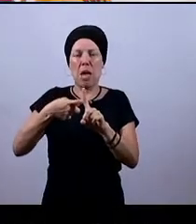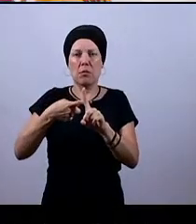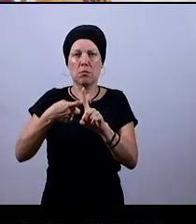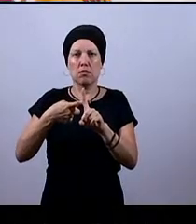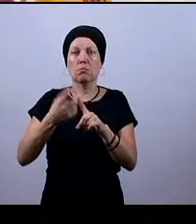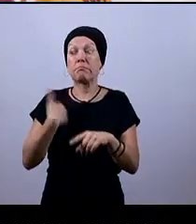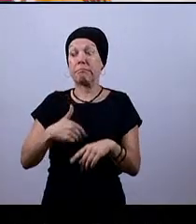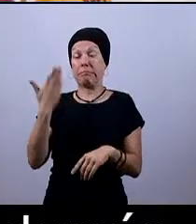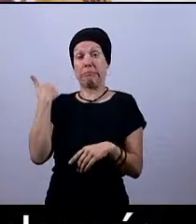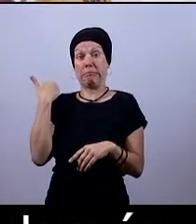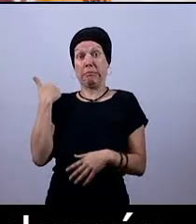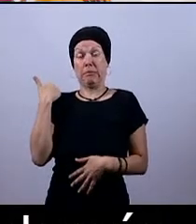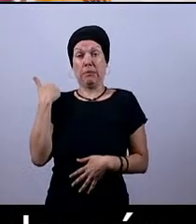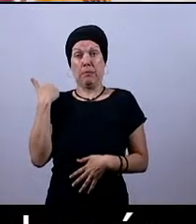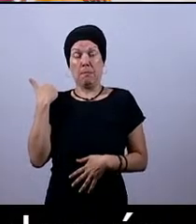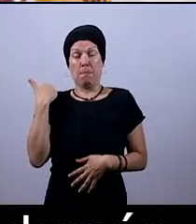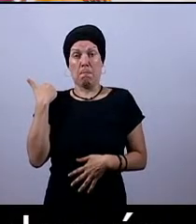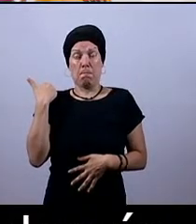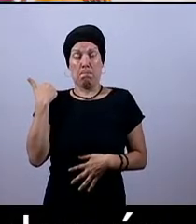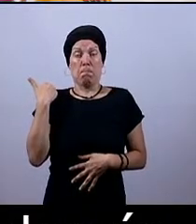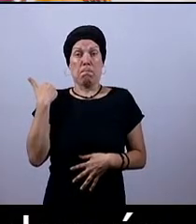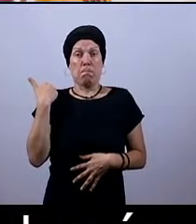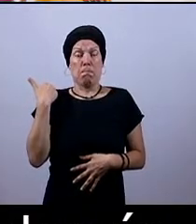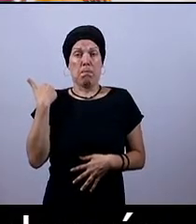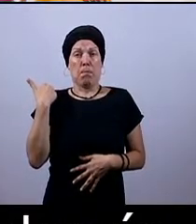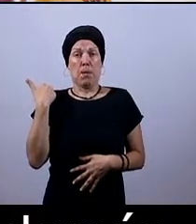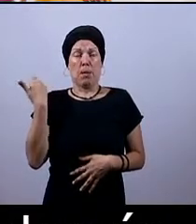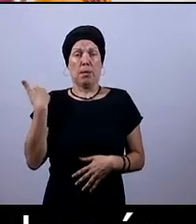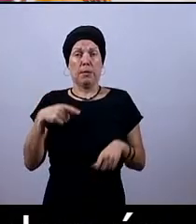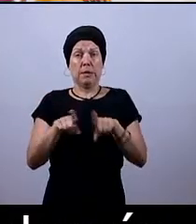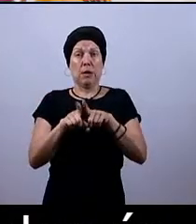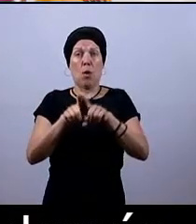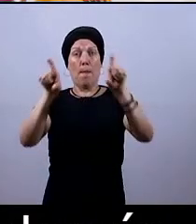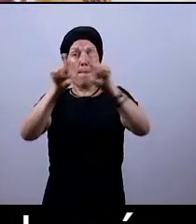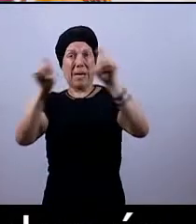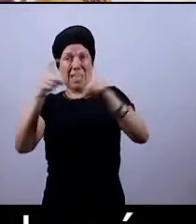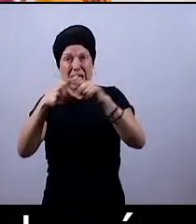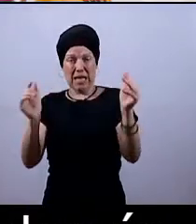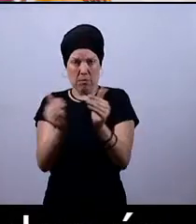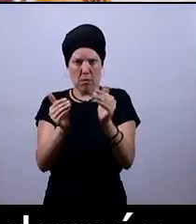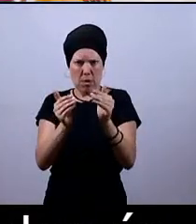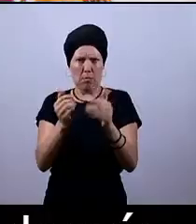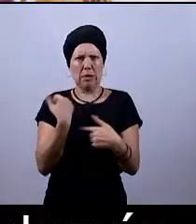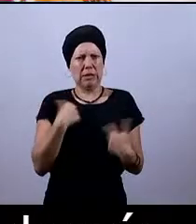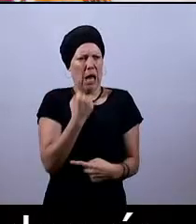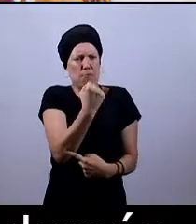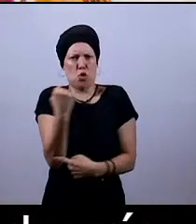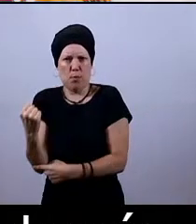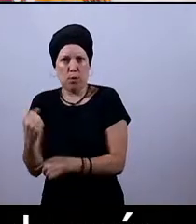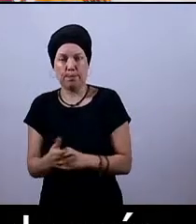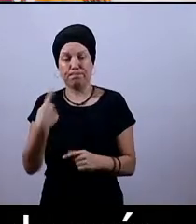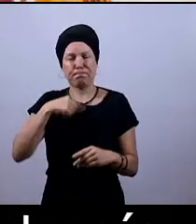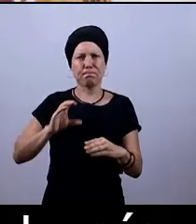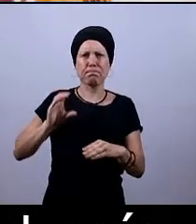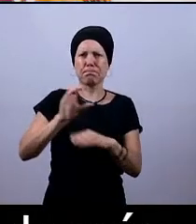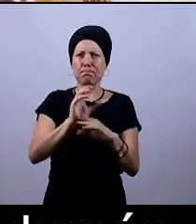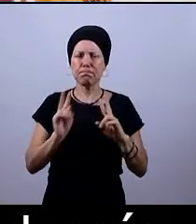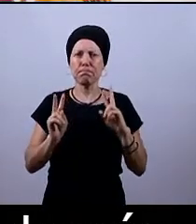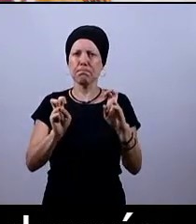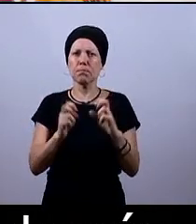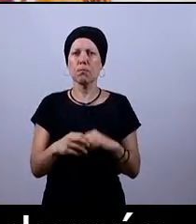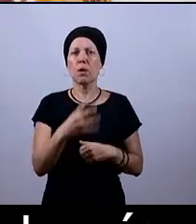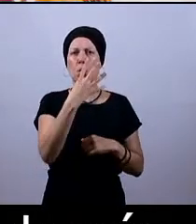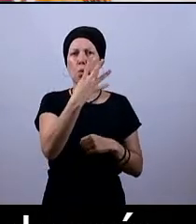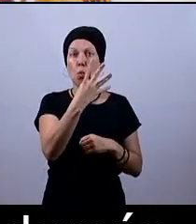ya lanzamos para dar soporte a las pequeñas y a las medianas empresas. Invertiremos inicialmente